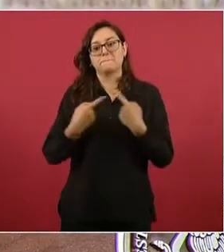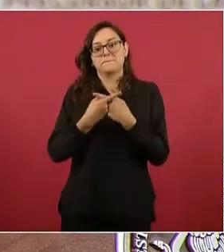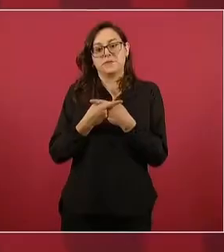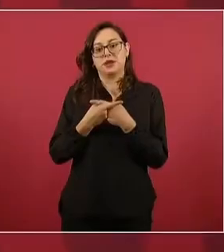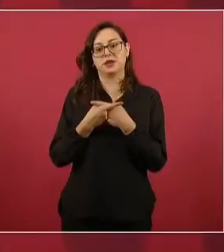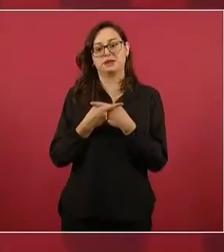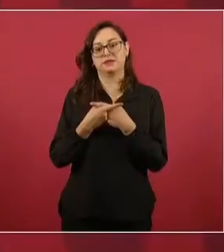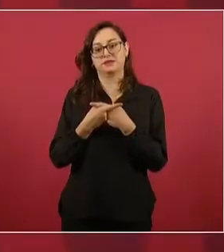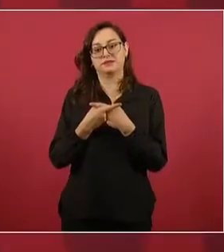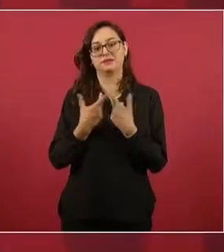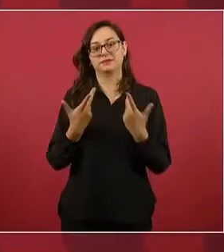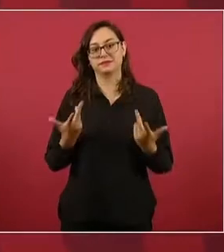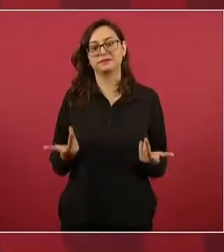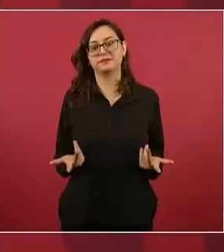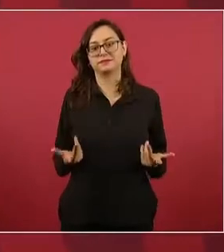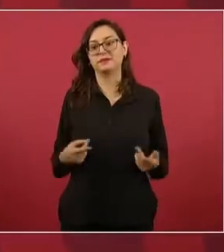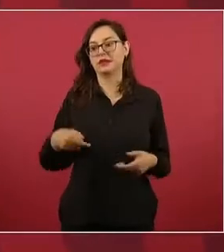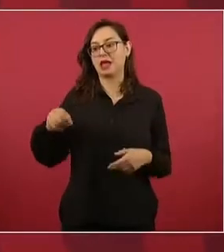La empresa defiende, ¿no?,